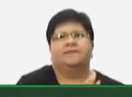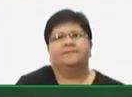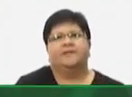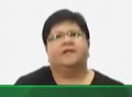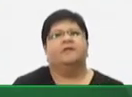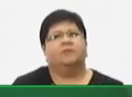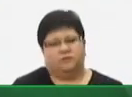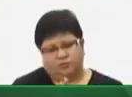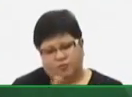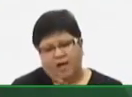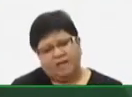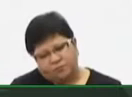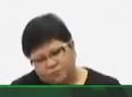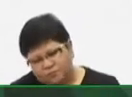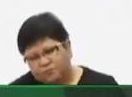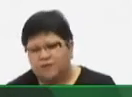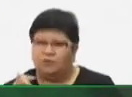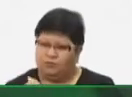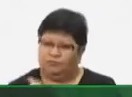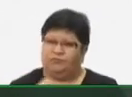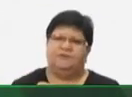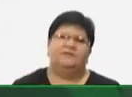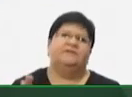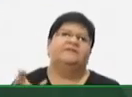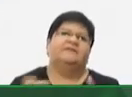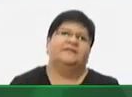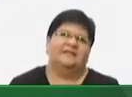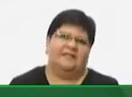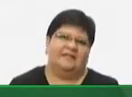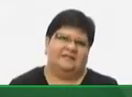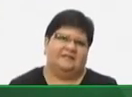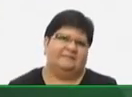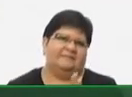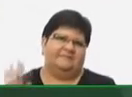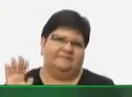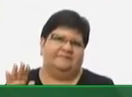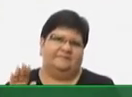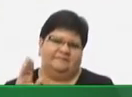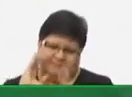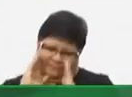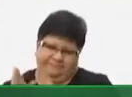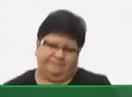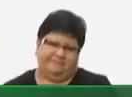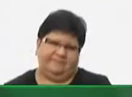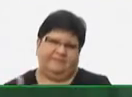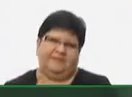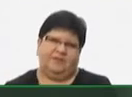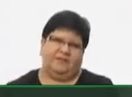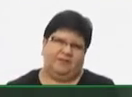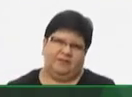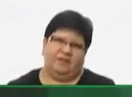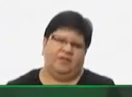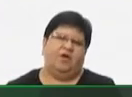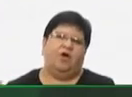que hay un sesgo de clase muy marcado en el proyecto de ley que se propone, que es un sesgo de clase que va en la línea de tratar